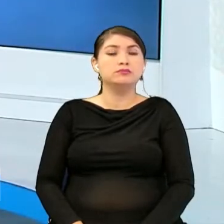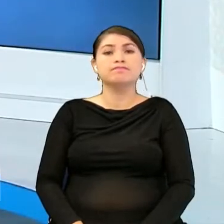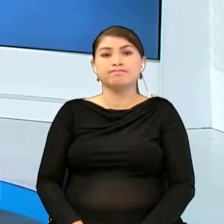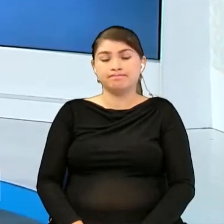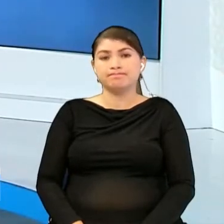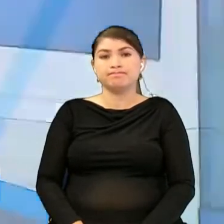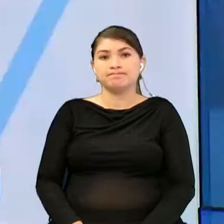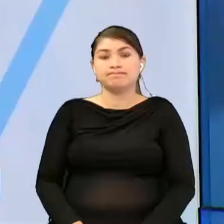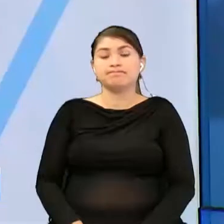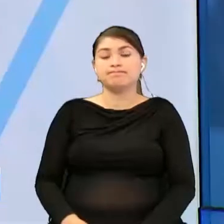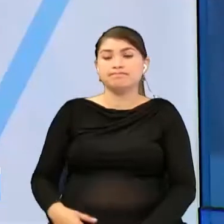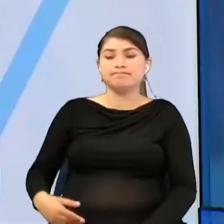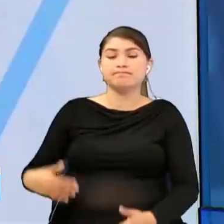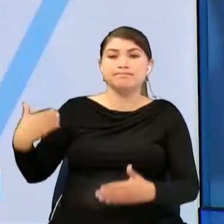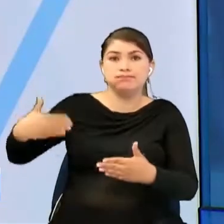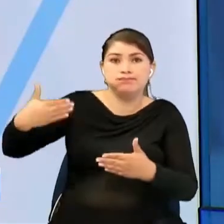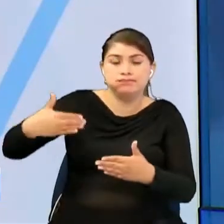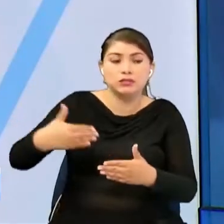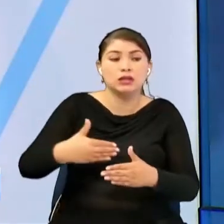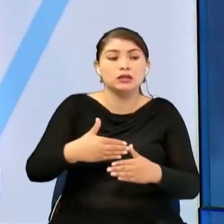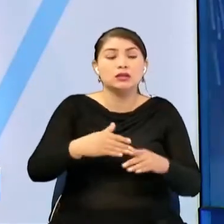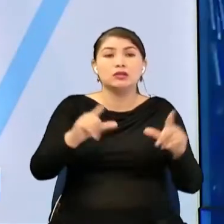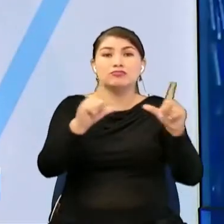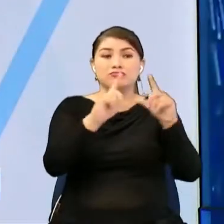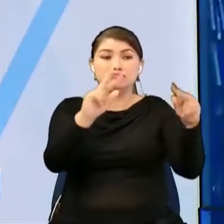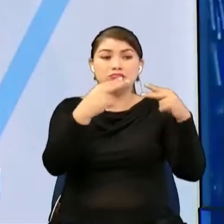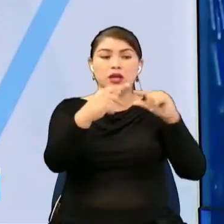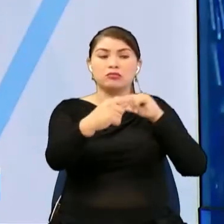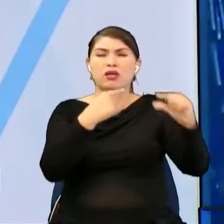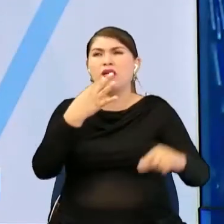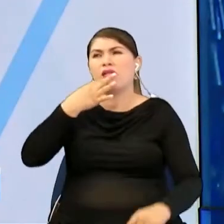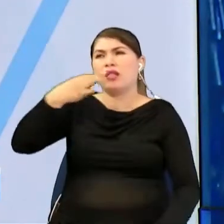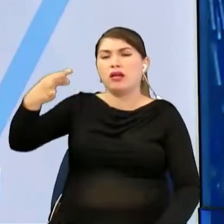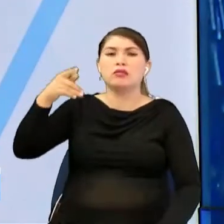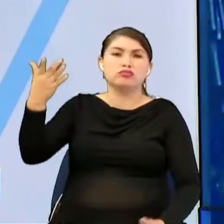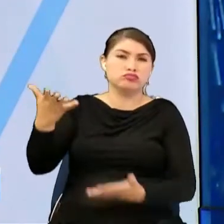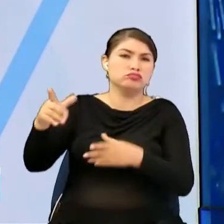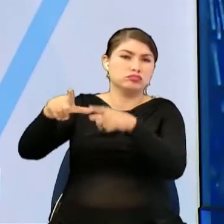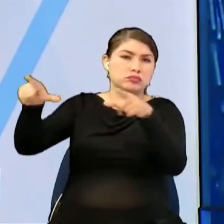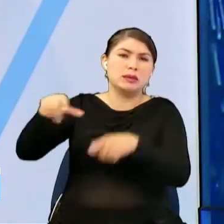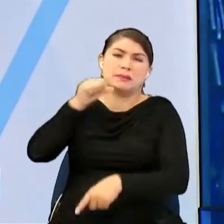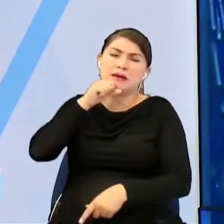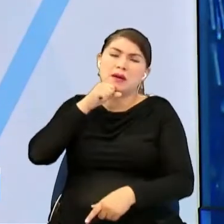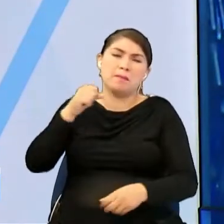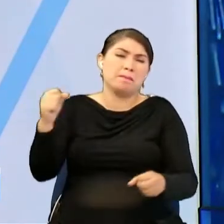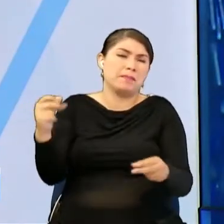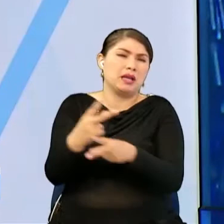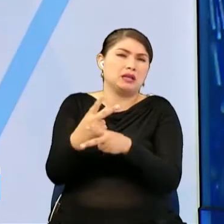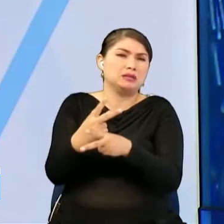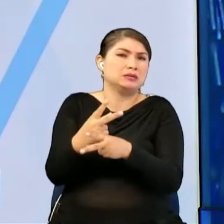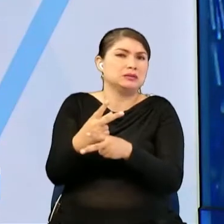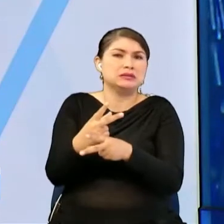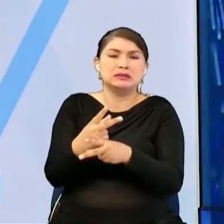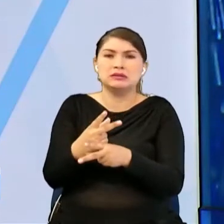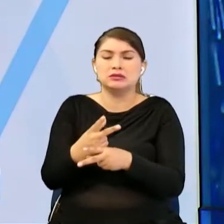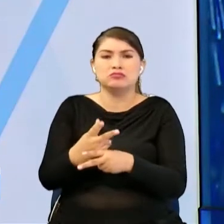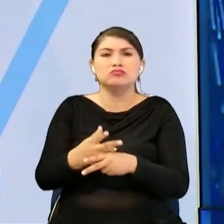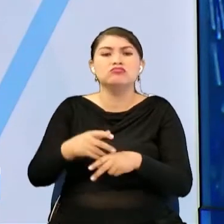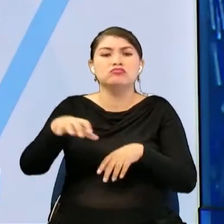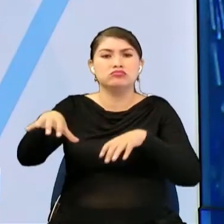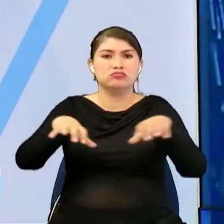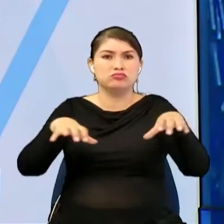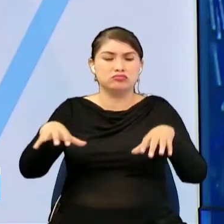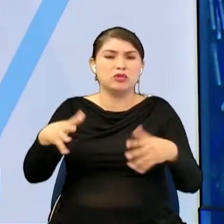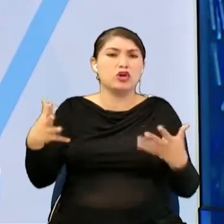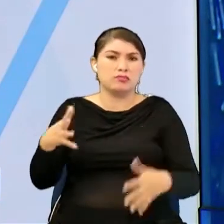Pues esa es la constante que denuncian nuestros televidentes en el puerto petrolero de Colombia, donde la inseguridad se ha apoderado de muchos sectores allí